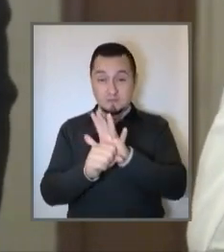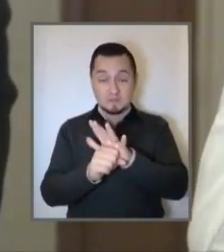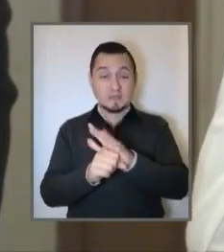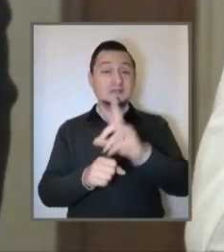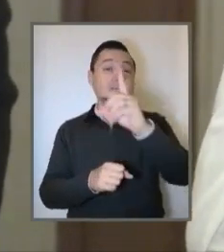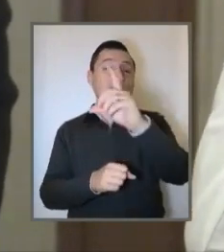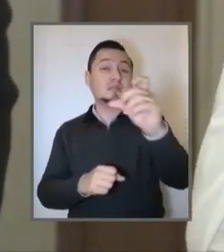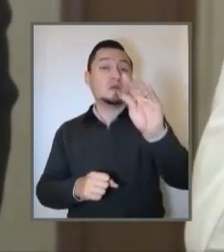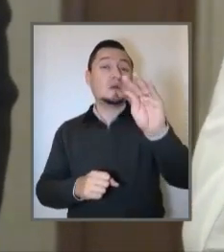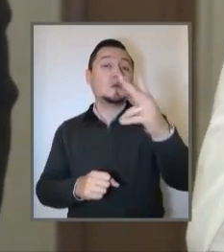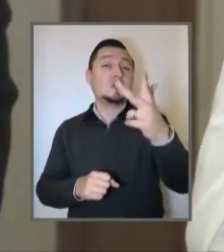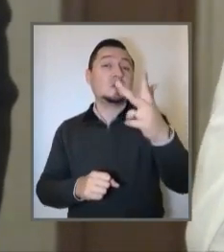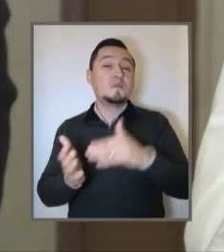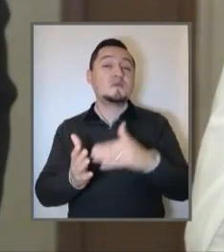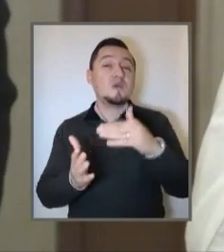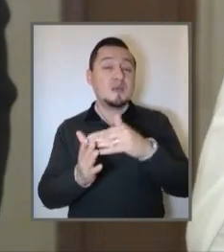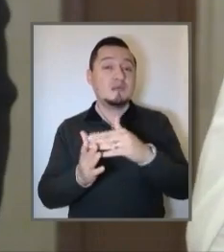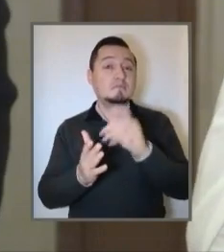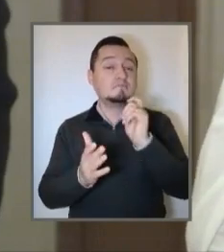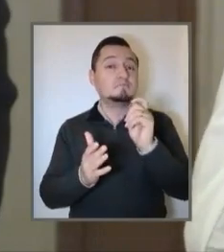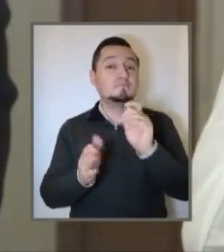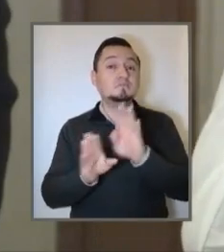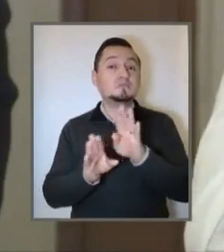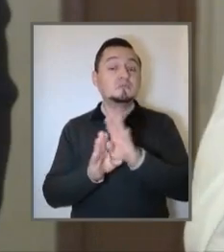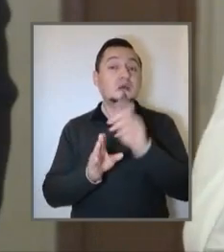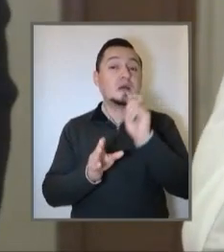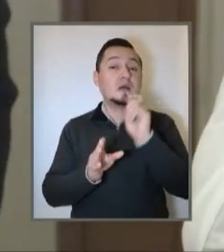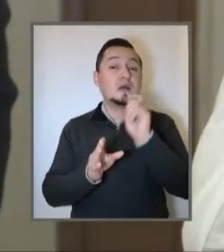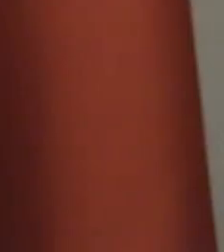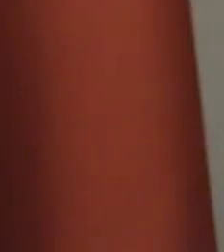de Ciencia y Tecnología 2020.